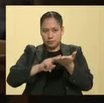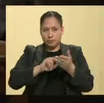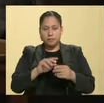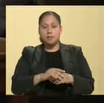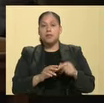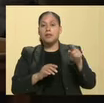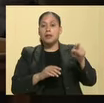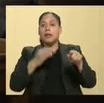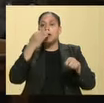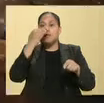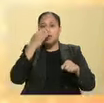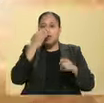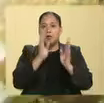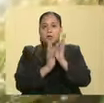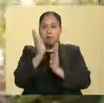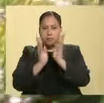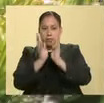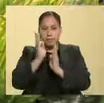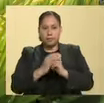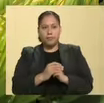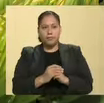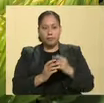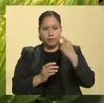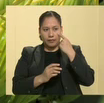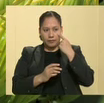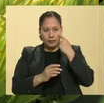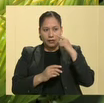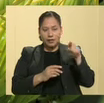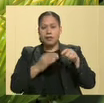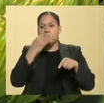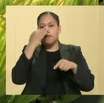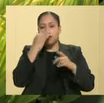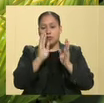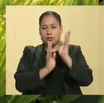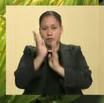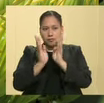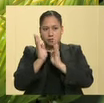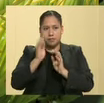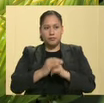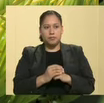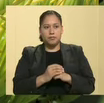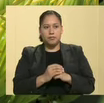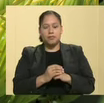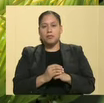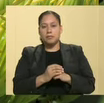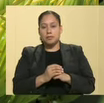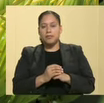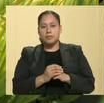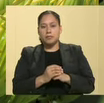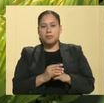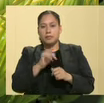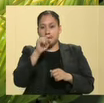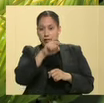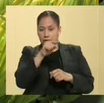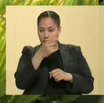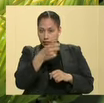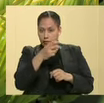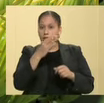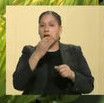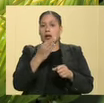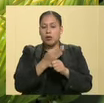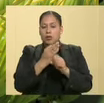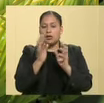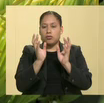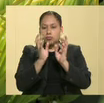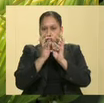una flor de maguey. Mire, aquí están las flores. Mire qué belleza de flores. Estos están todavía en